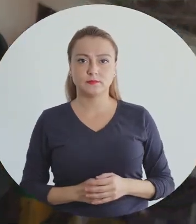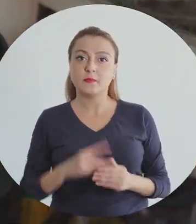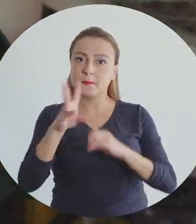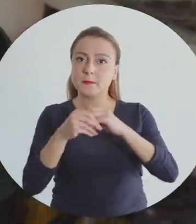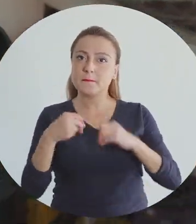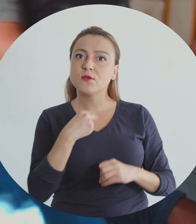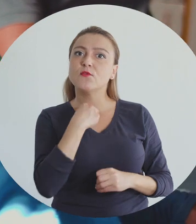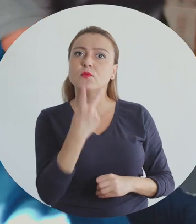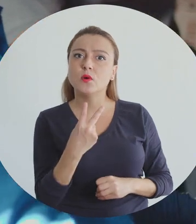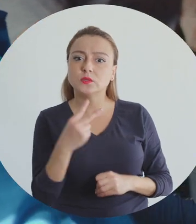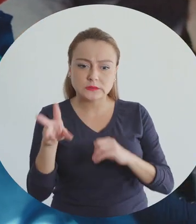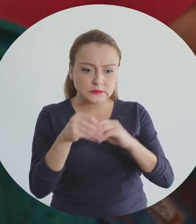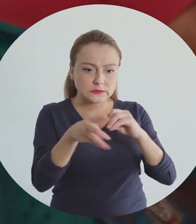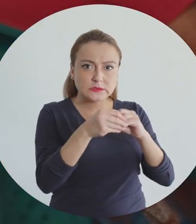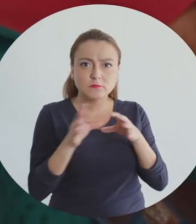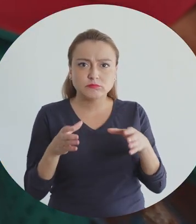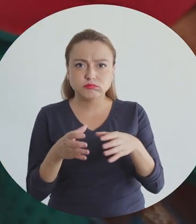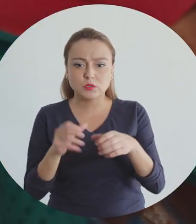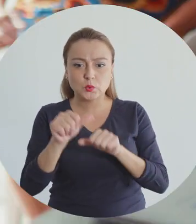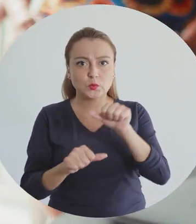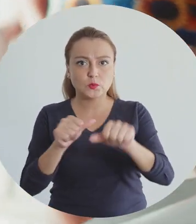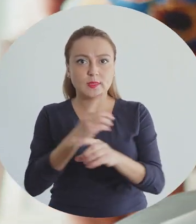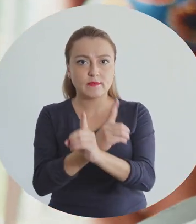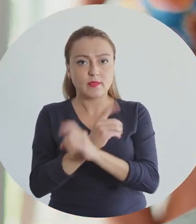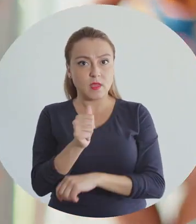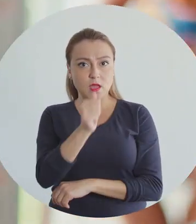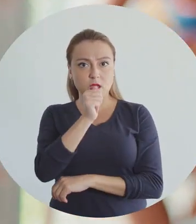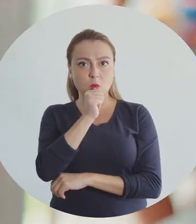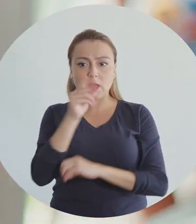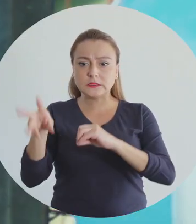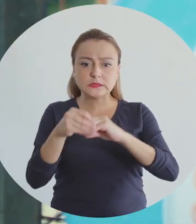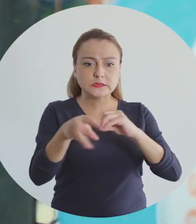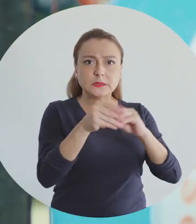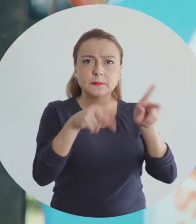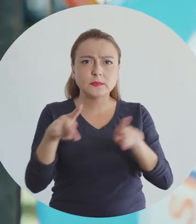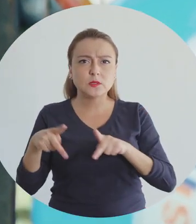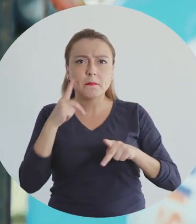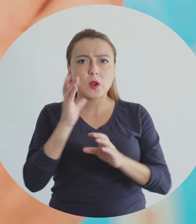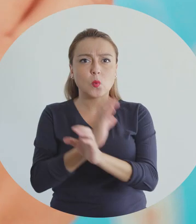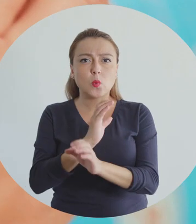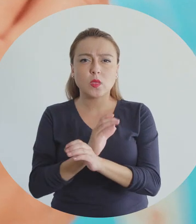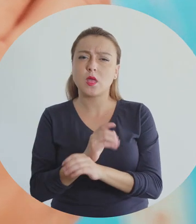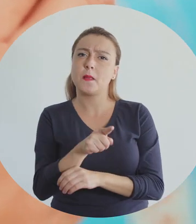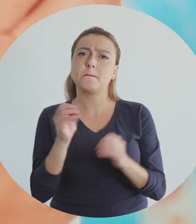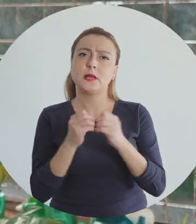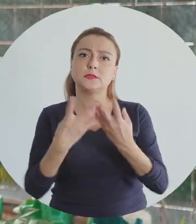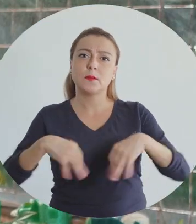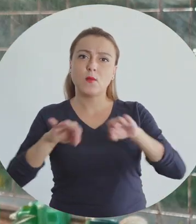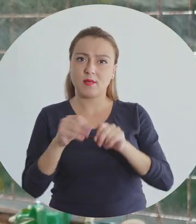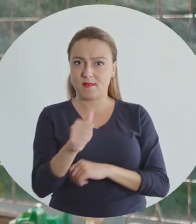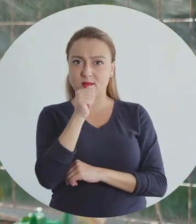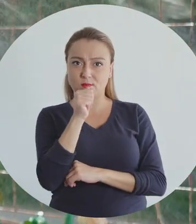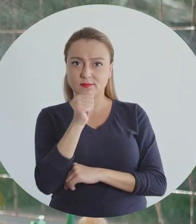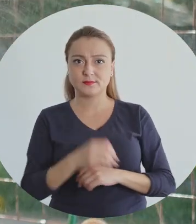Sumate a mi voz. Sumemos voces para seguir luchando por la defensa del agua. Sumemos voces para conservar uno de nuestros recursos más